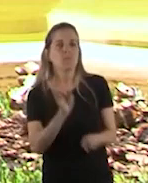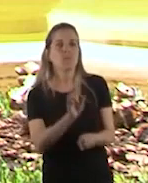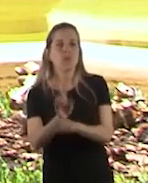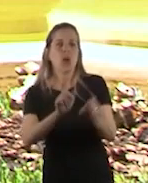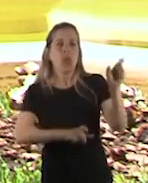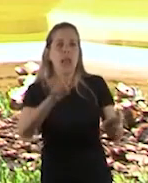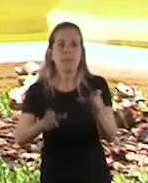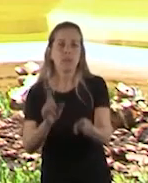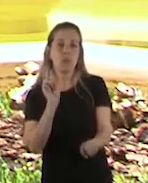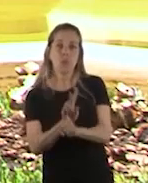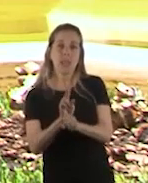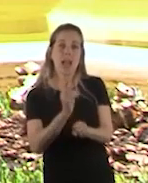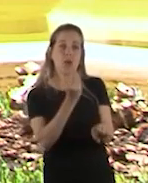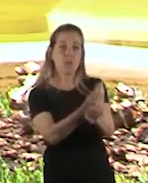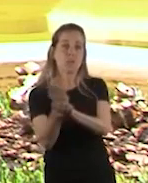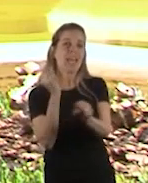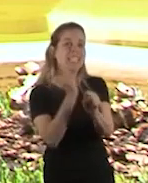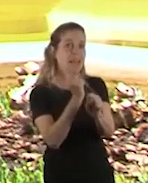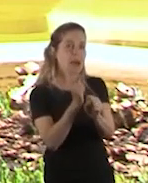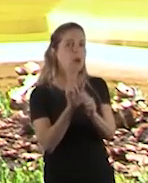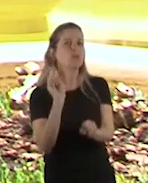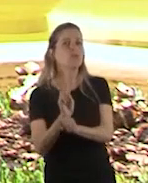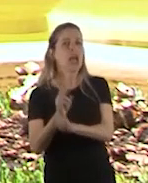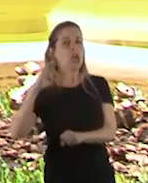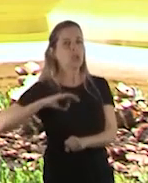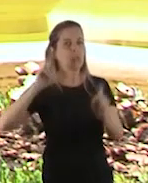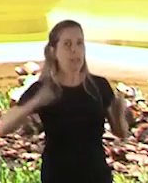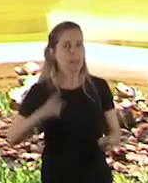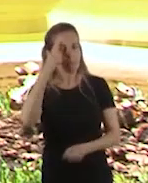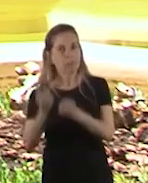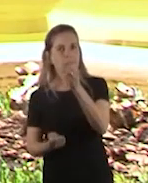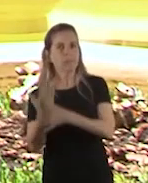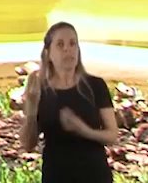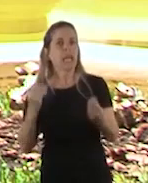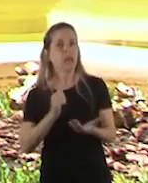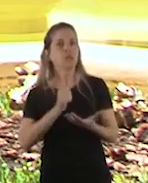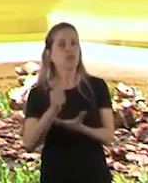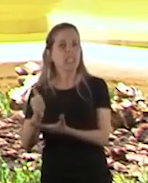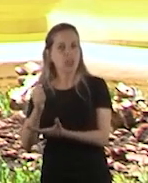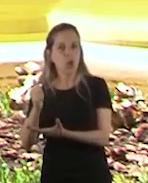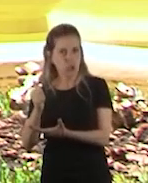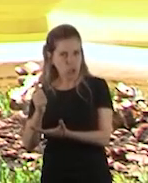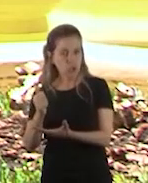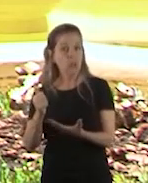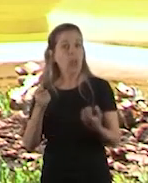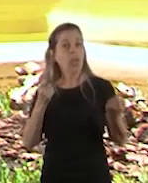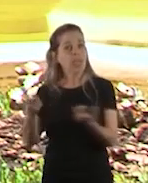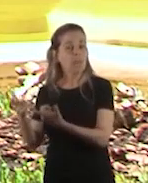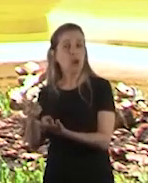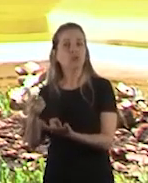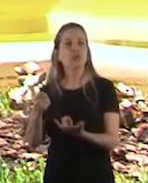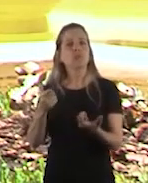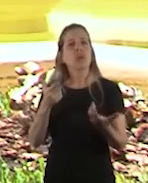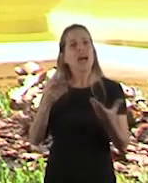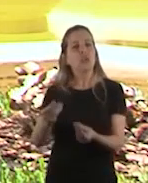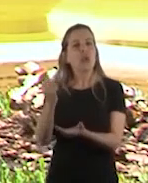de los empleos y de los ingresos. Creamos la asistencia al trabajo y la producción. Ayudamos a las empresas